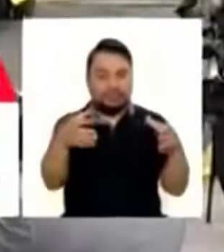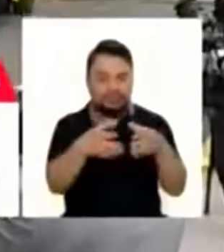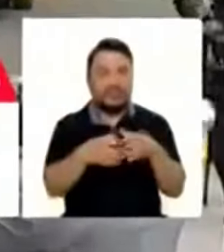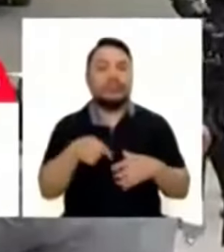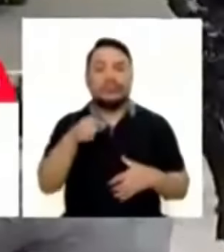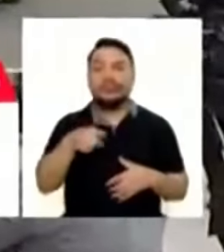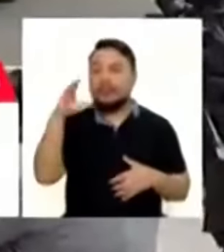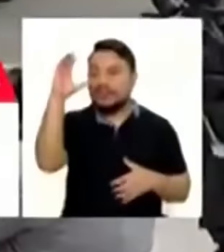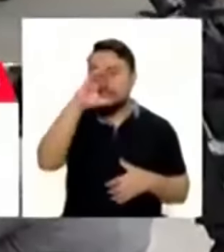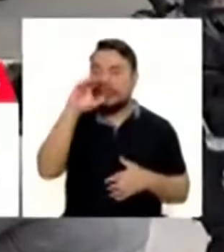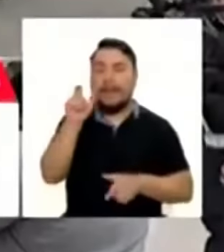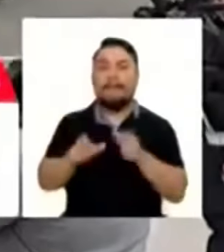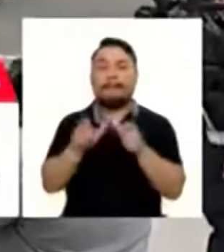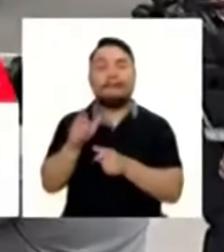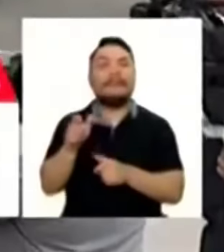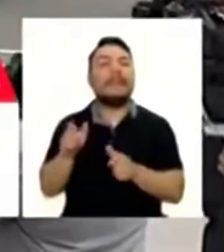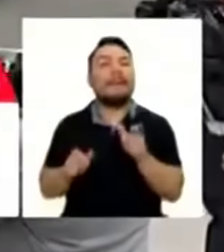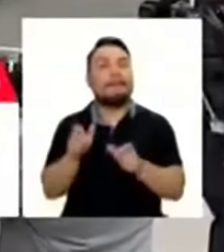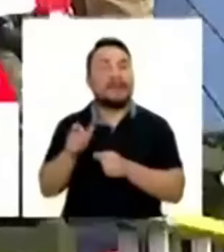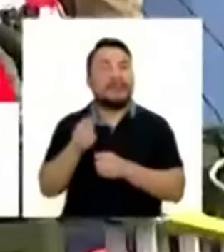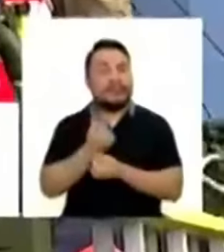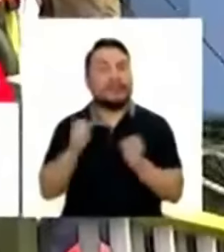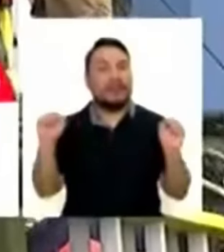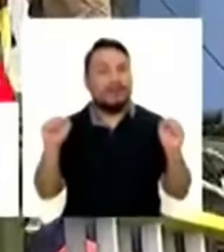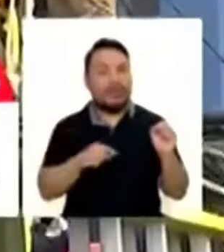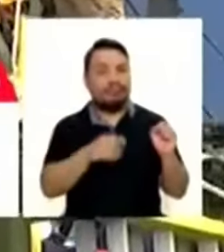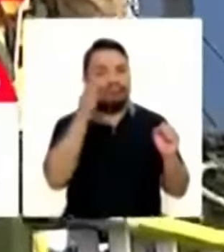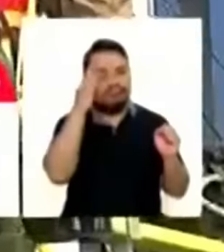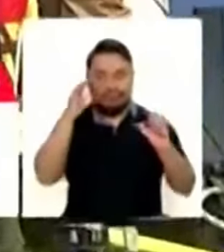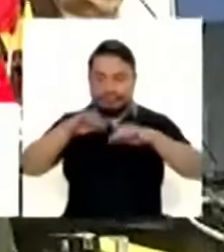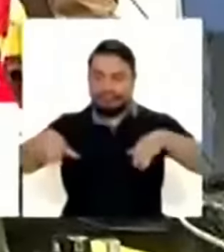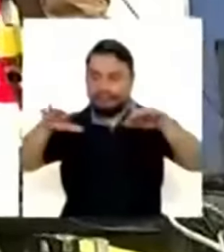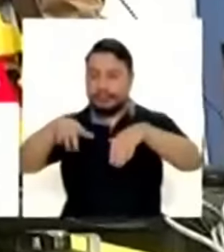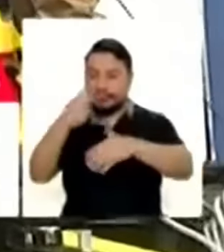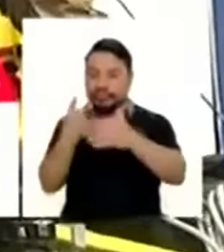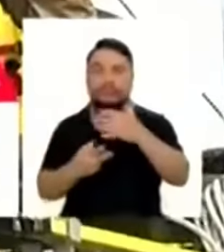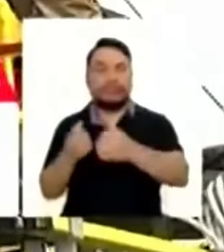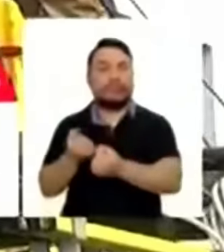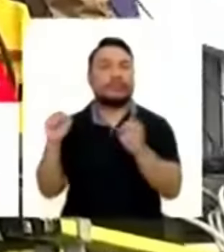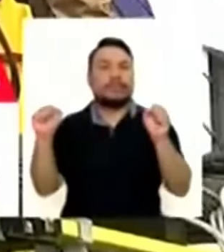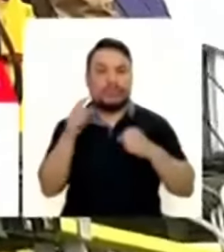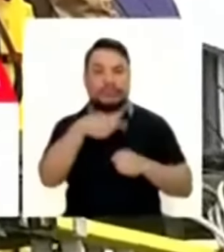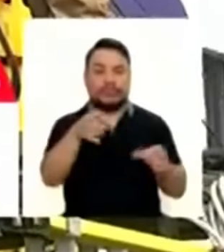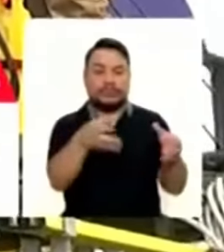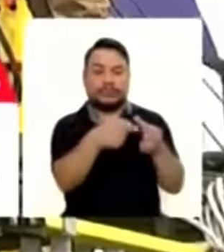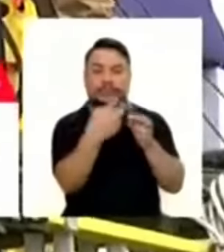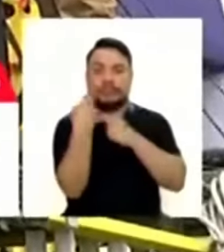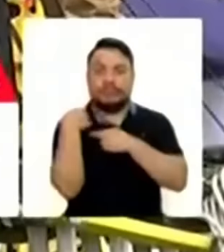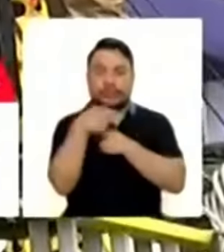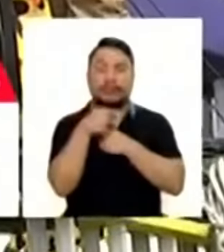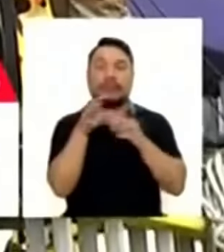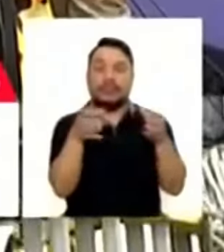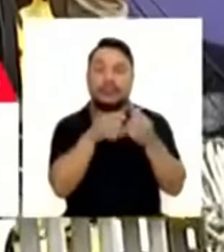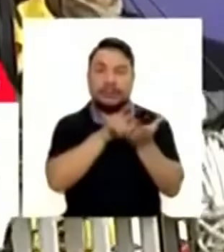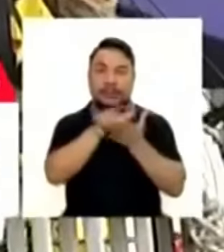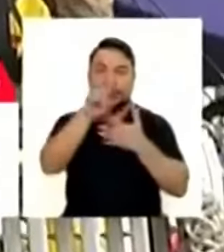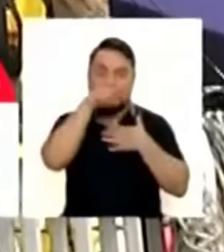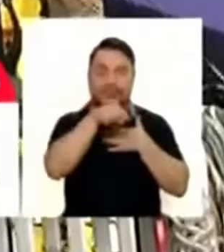de búsqueda y rescate urbano para ayudar a las víctimas atrapadas. Es así que la Fuerza Aérea del Perú,